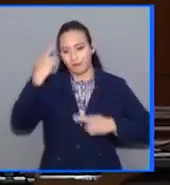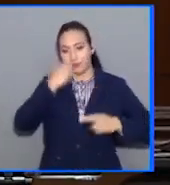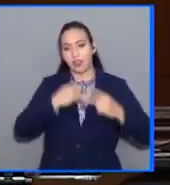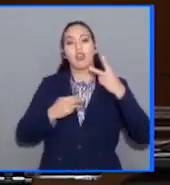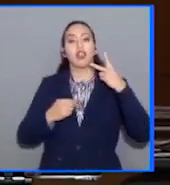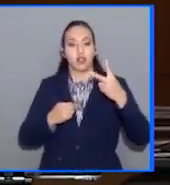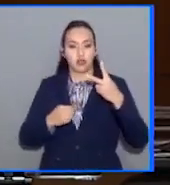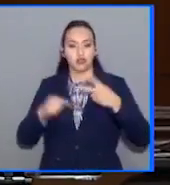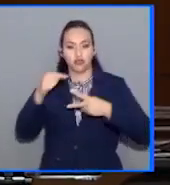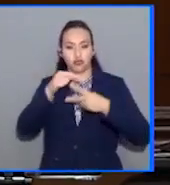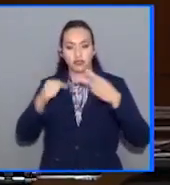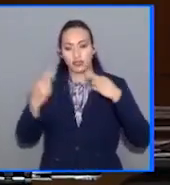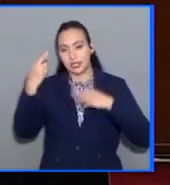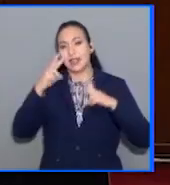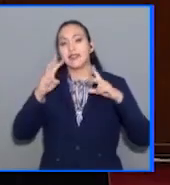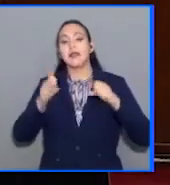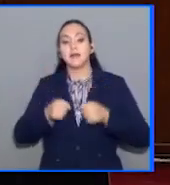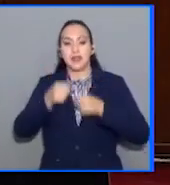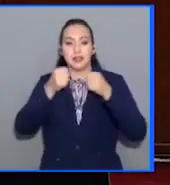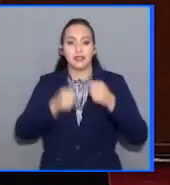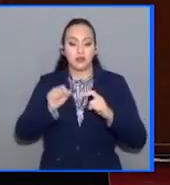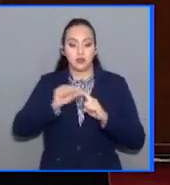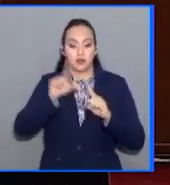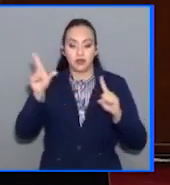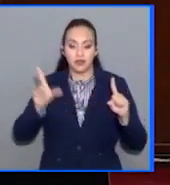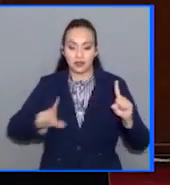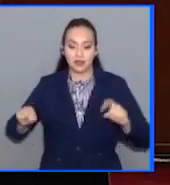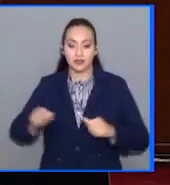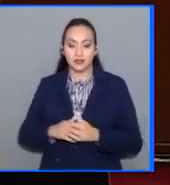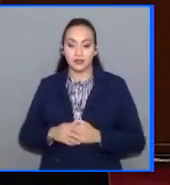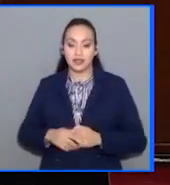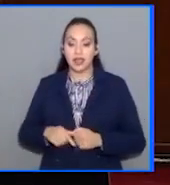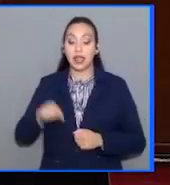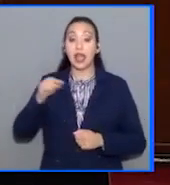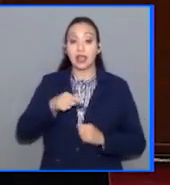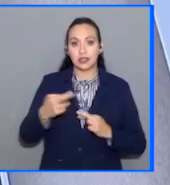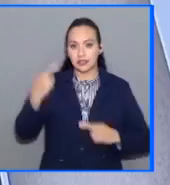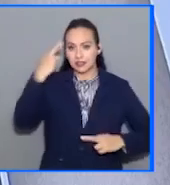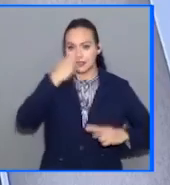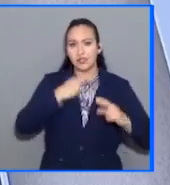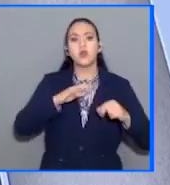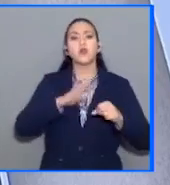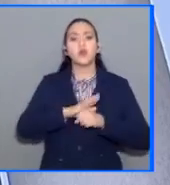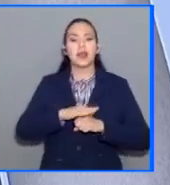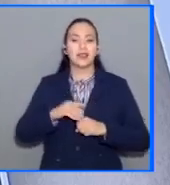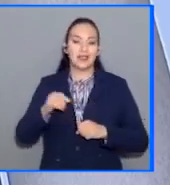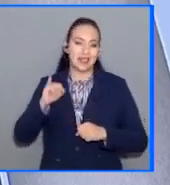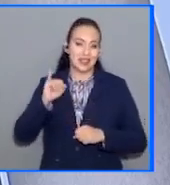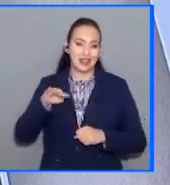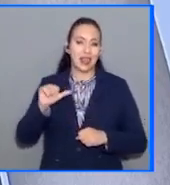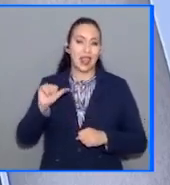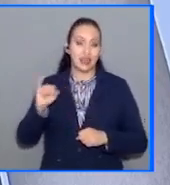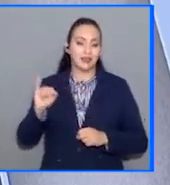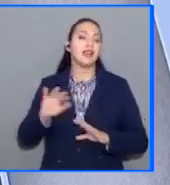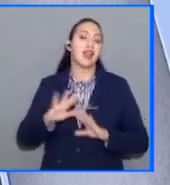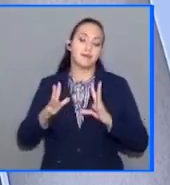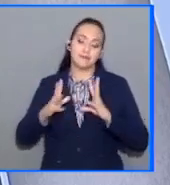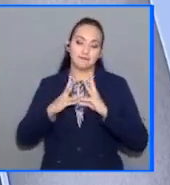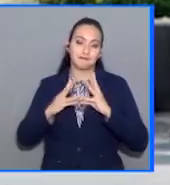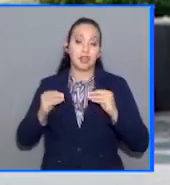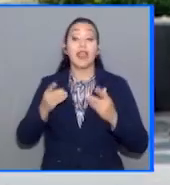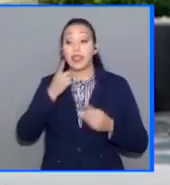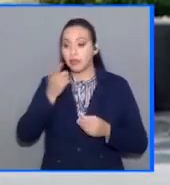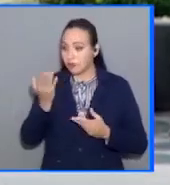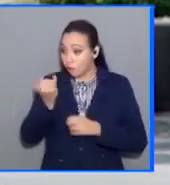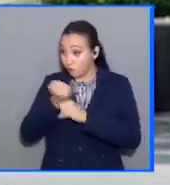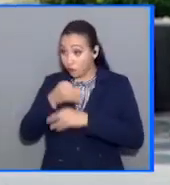en materia de seguridad nacional, en los que confirmó las resoluciones del extinto INAI, en las que ordenó entregar la información con el estado